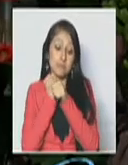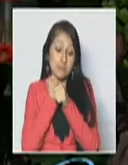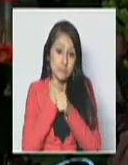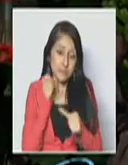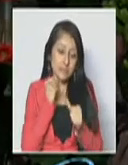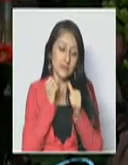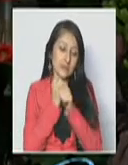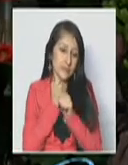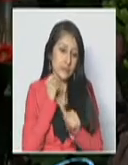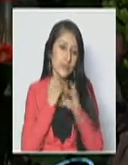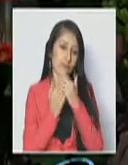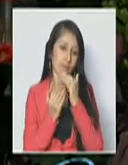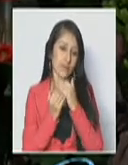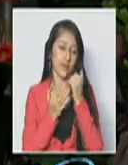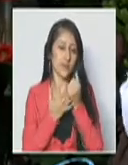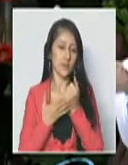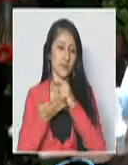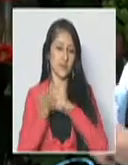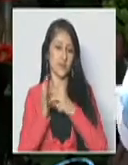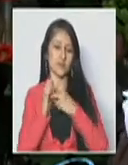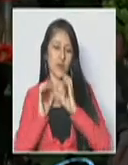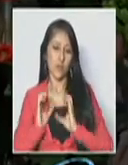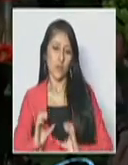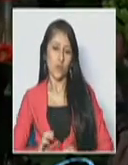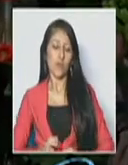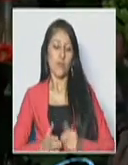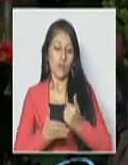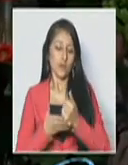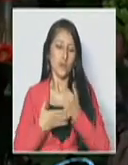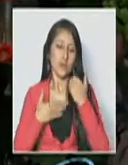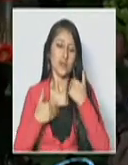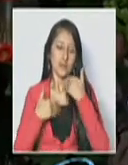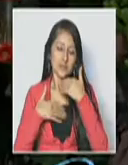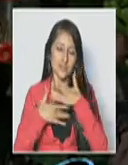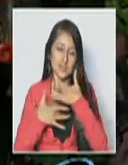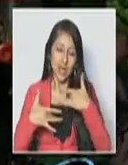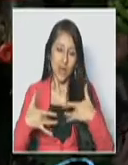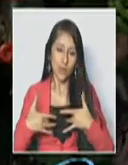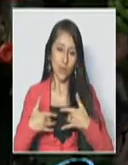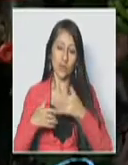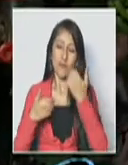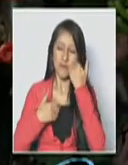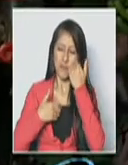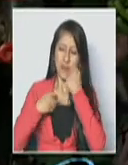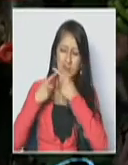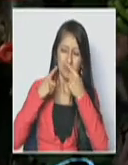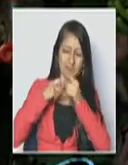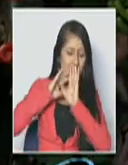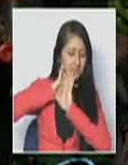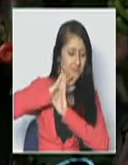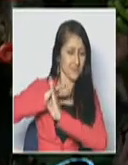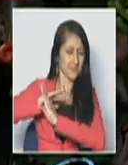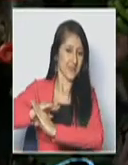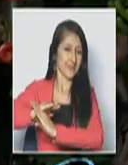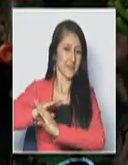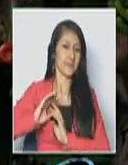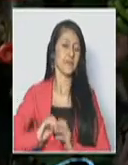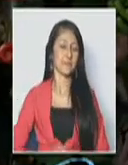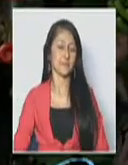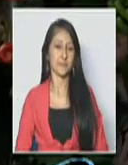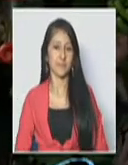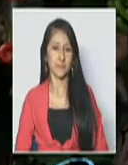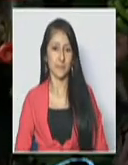con esto le están haciendo prevención al organismo para que no entren los procesos de enfermedad recurrente